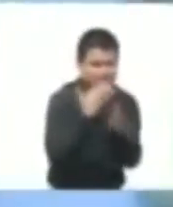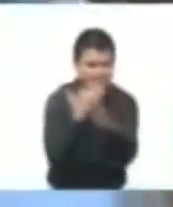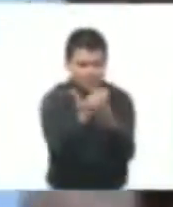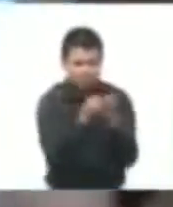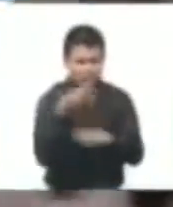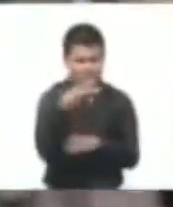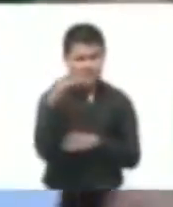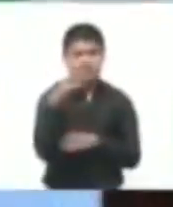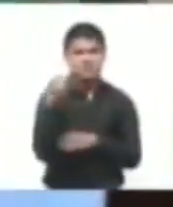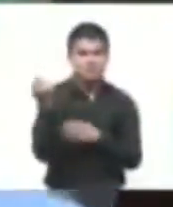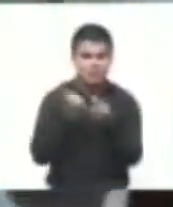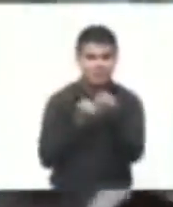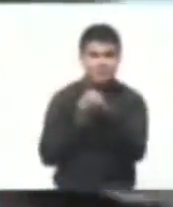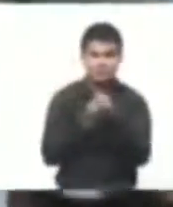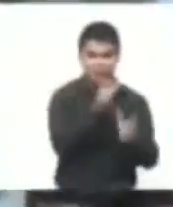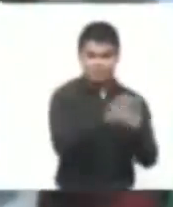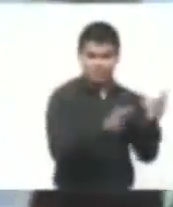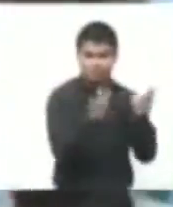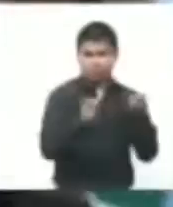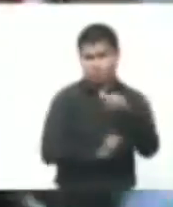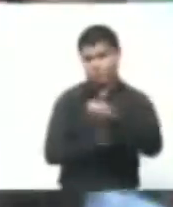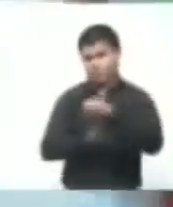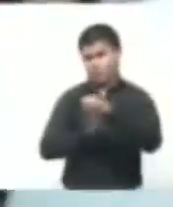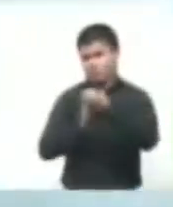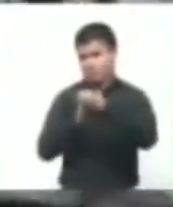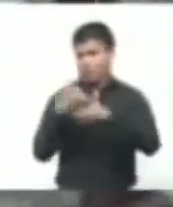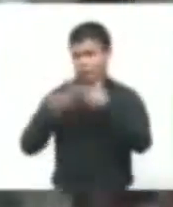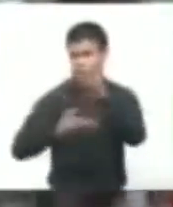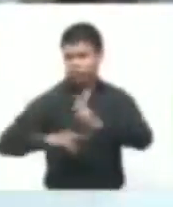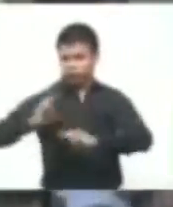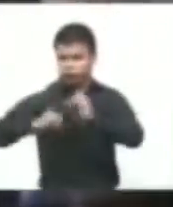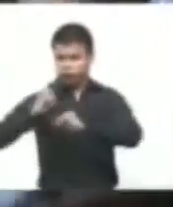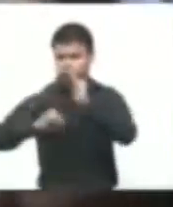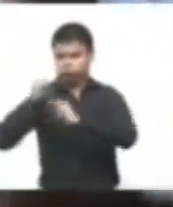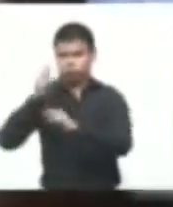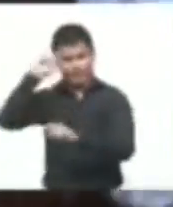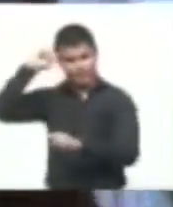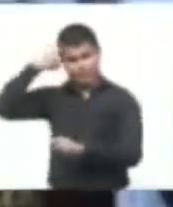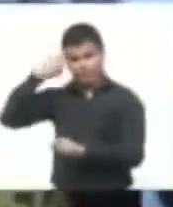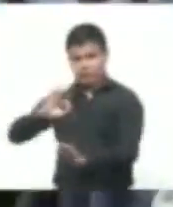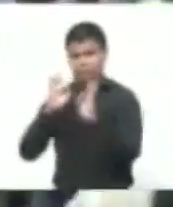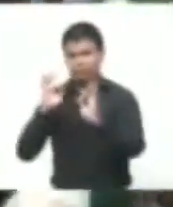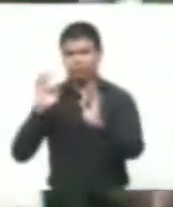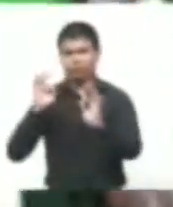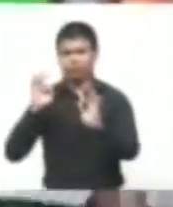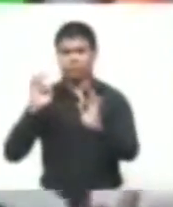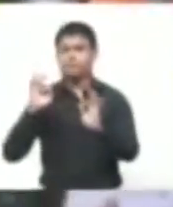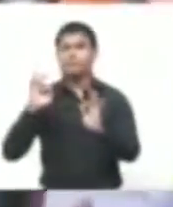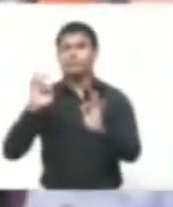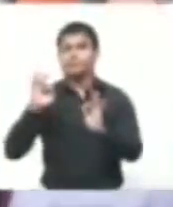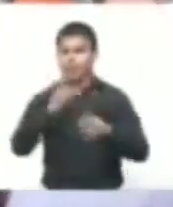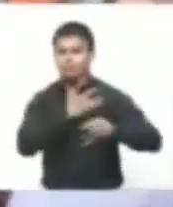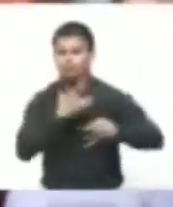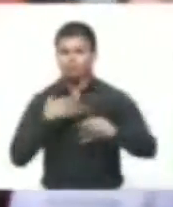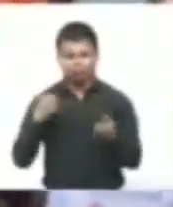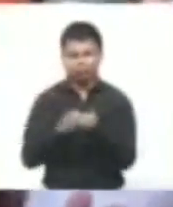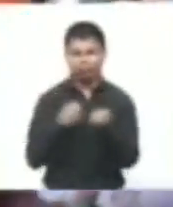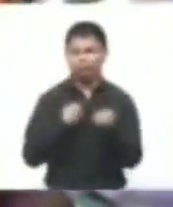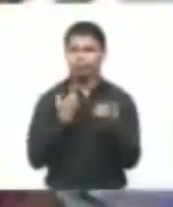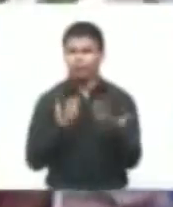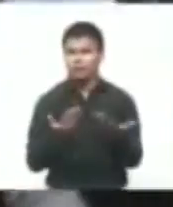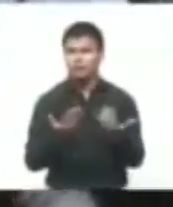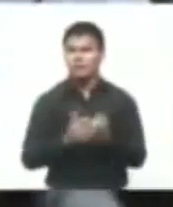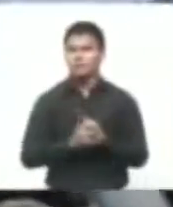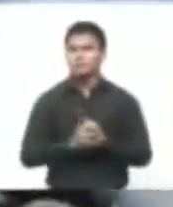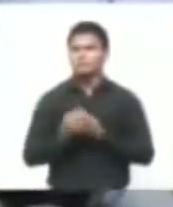la participación ciudadana como pieza clave de la construcción de un gobierno efectivo, honesto y decidido a retomar la ruta